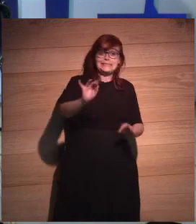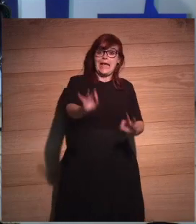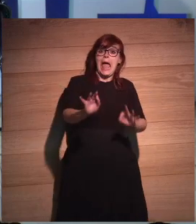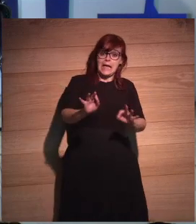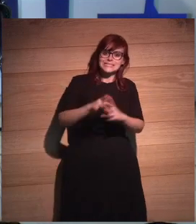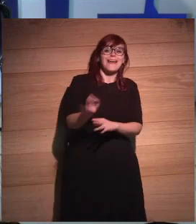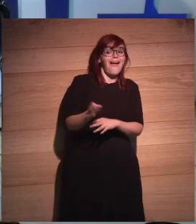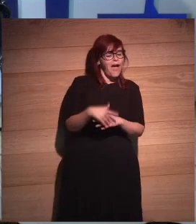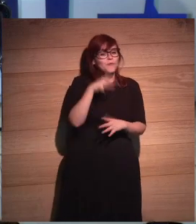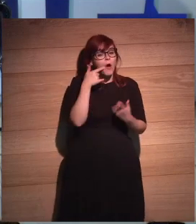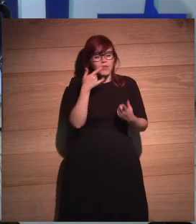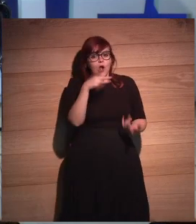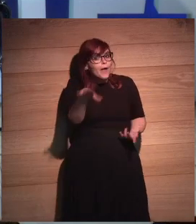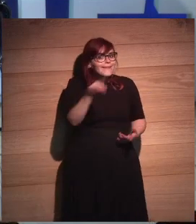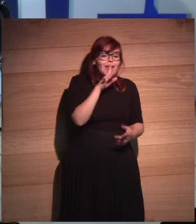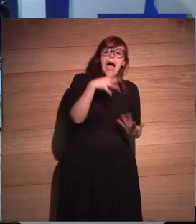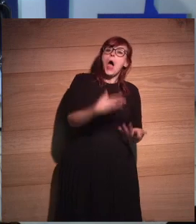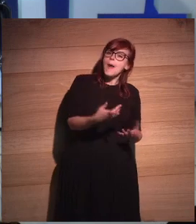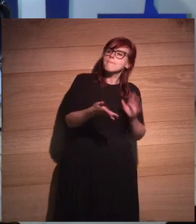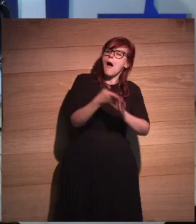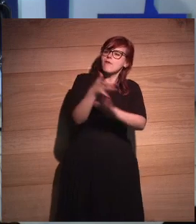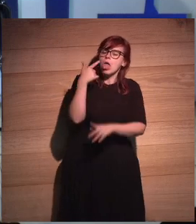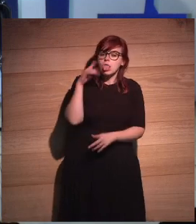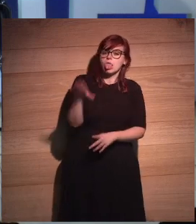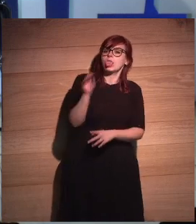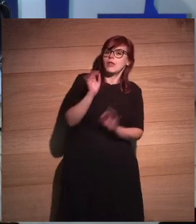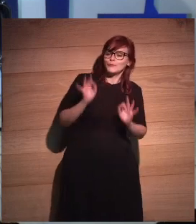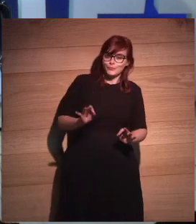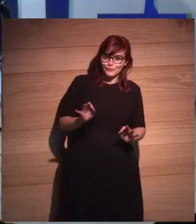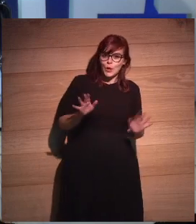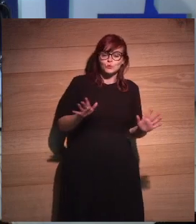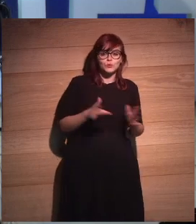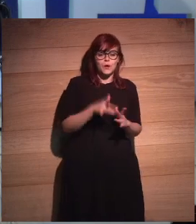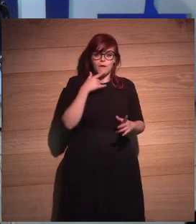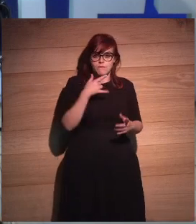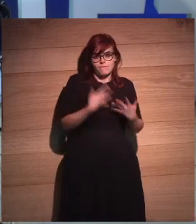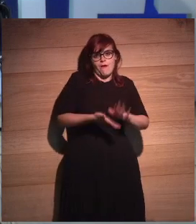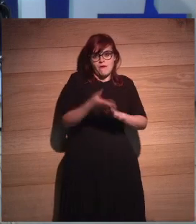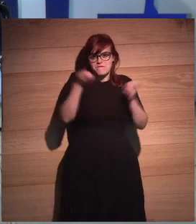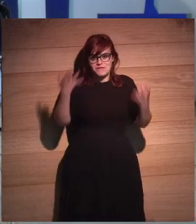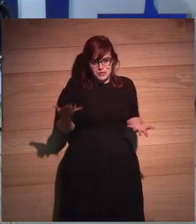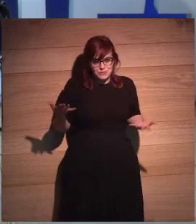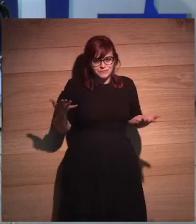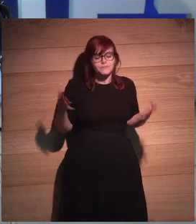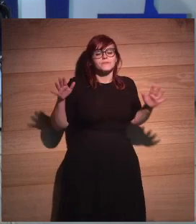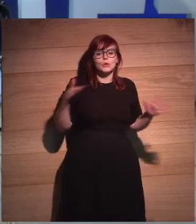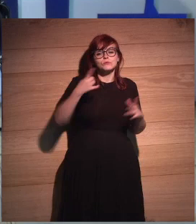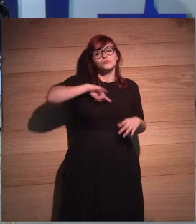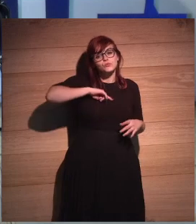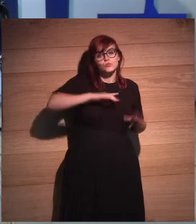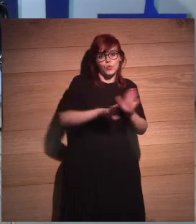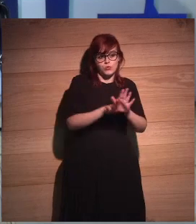sí, que no lo entendí, ahora ya lo voy cogiendo, ¿no? Entonces, estas cosas vienen muy bien y tenemos que seguir con